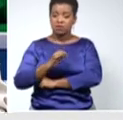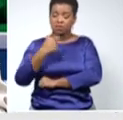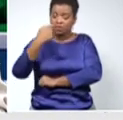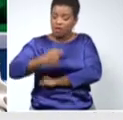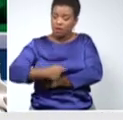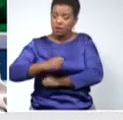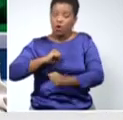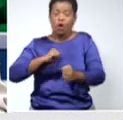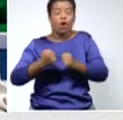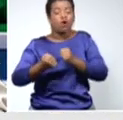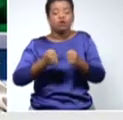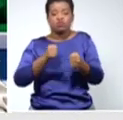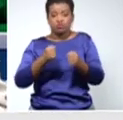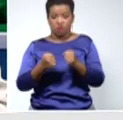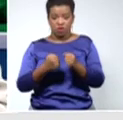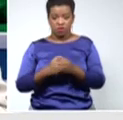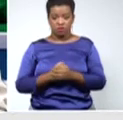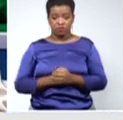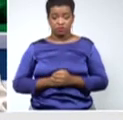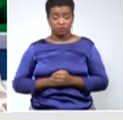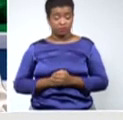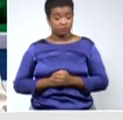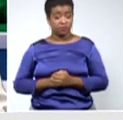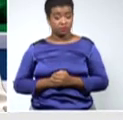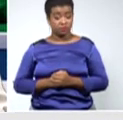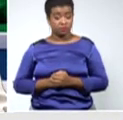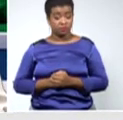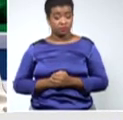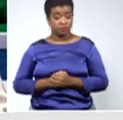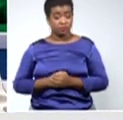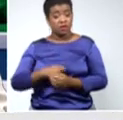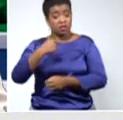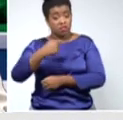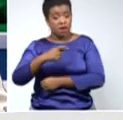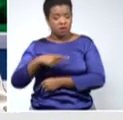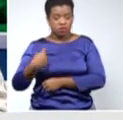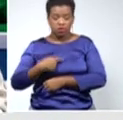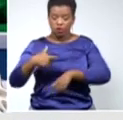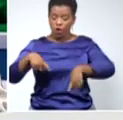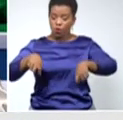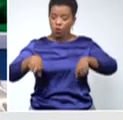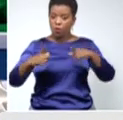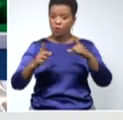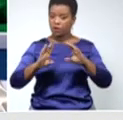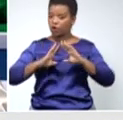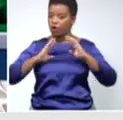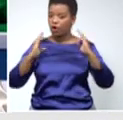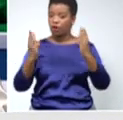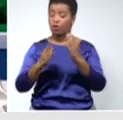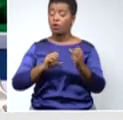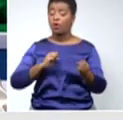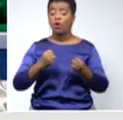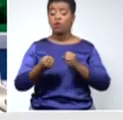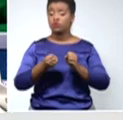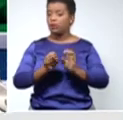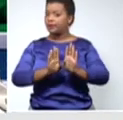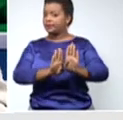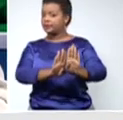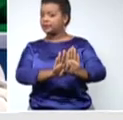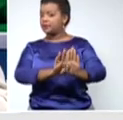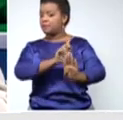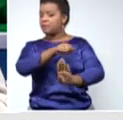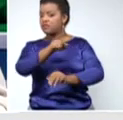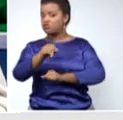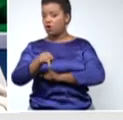es donde ahí viene la parte en la cual sí tenemos que participar todos, es evitar que personas que